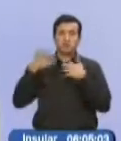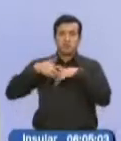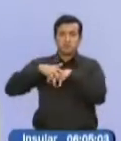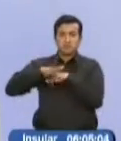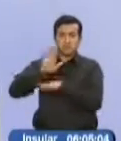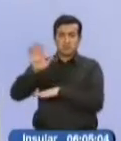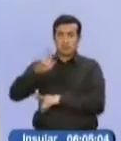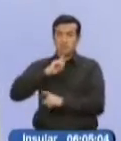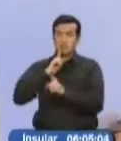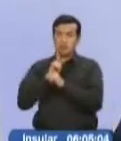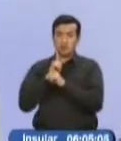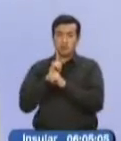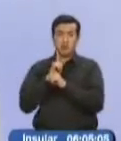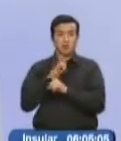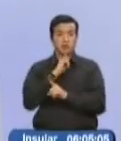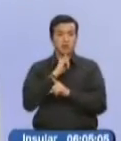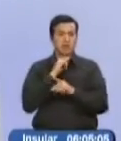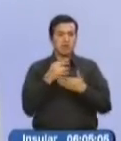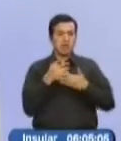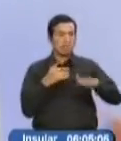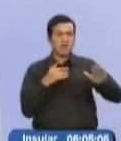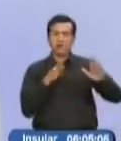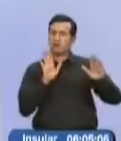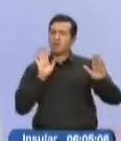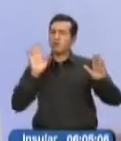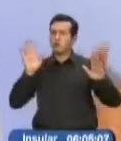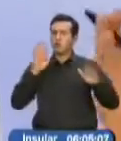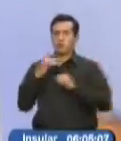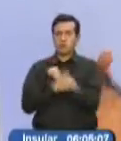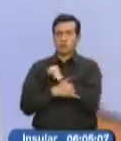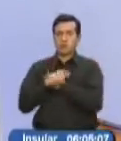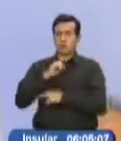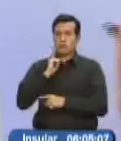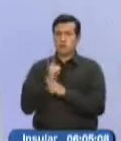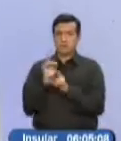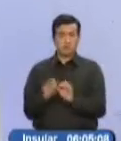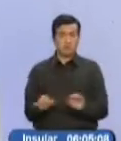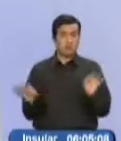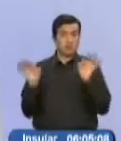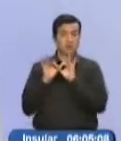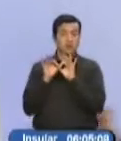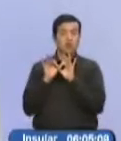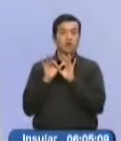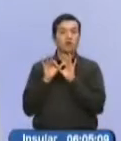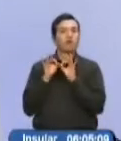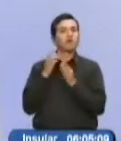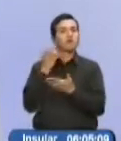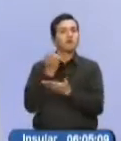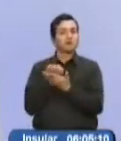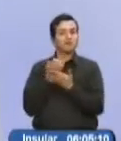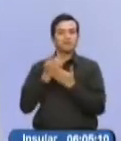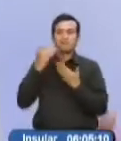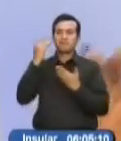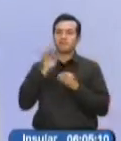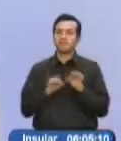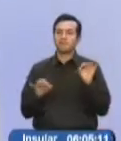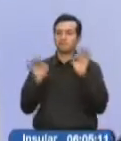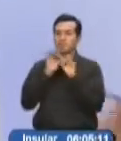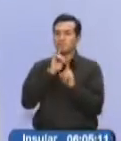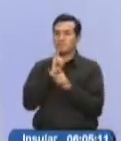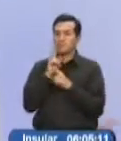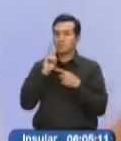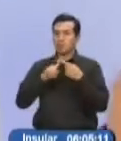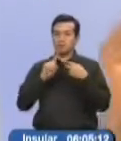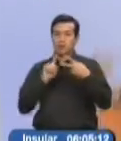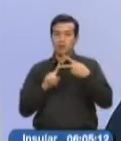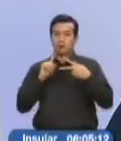sistema monetario estadounidense. Ahí volvemos a lo mismo, ¿no? Fundamental, la economía y la política van de las manos, son primos hermanos. O hago uno